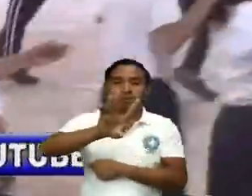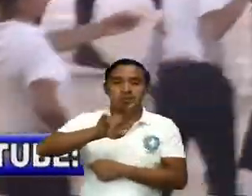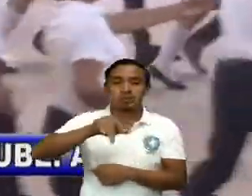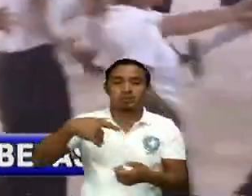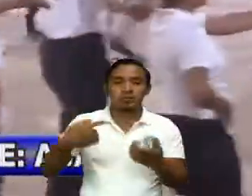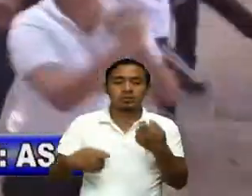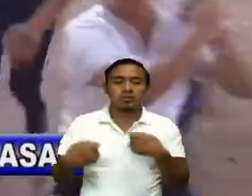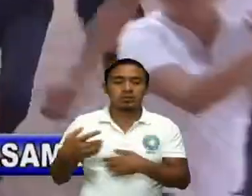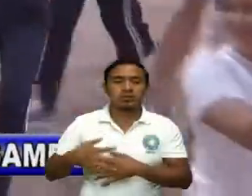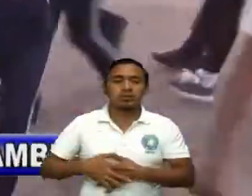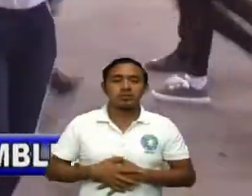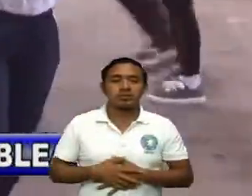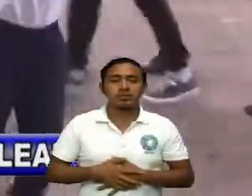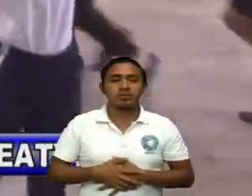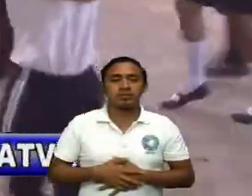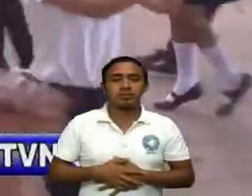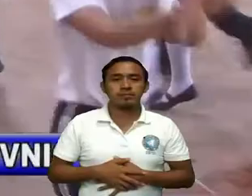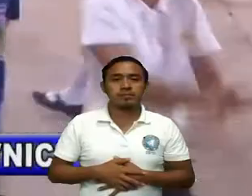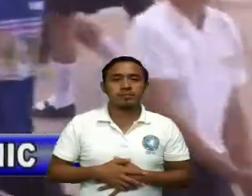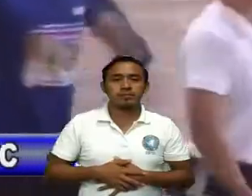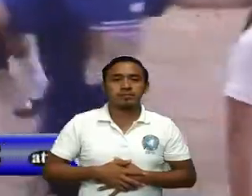septiembre.